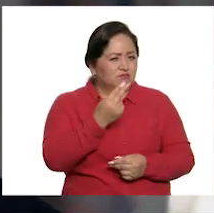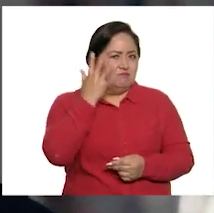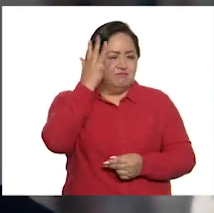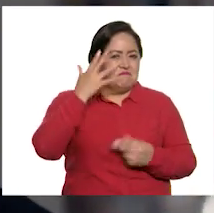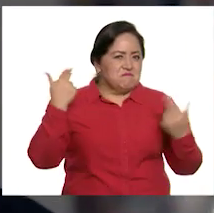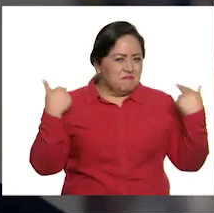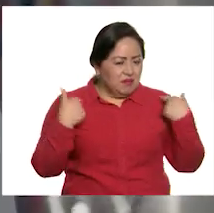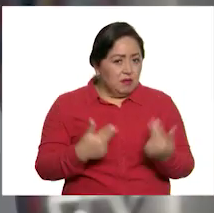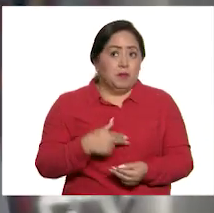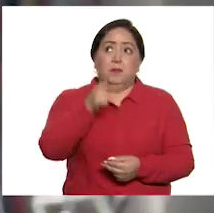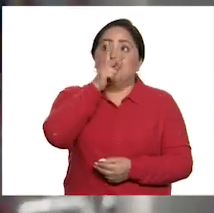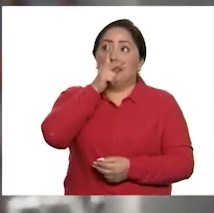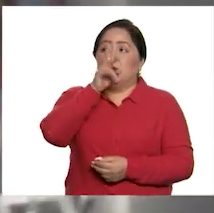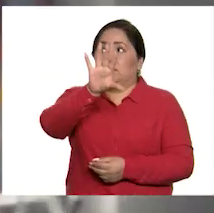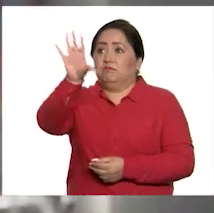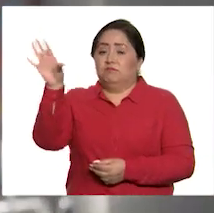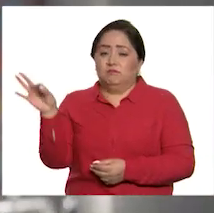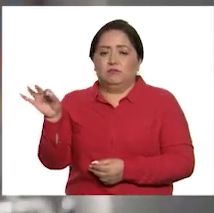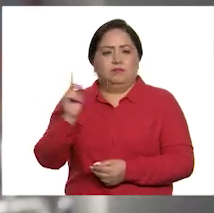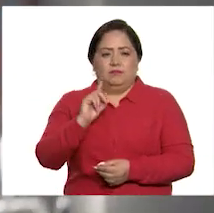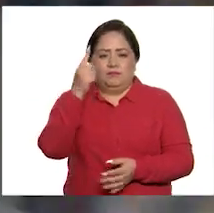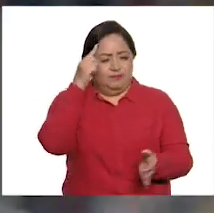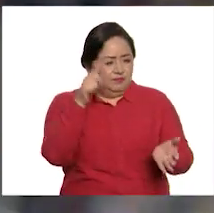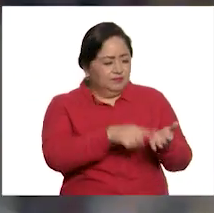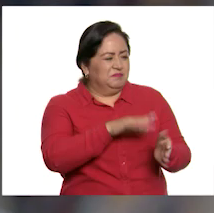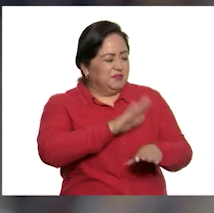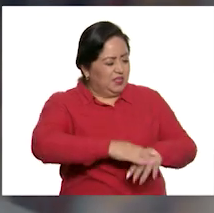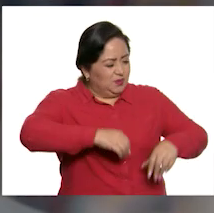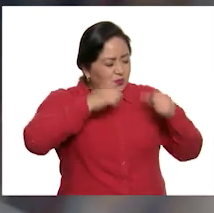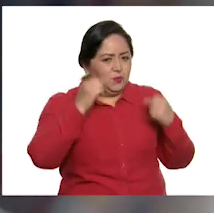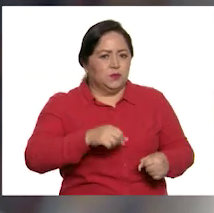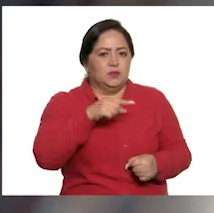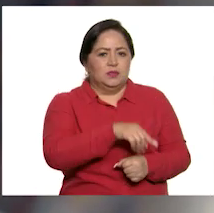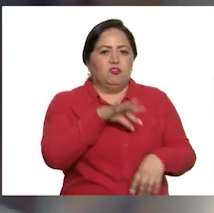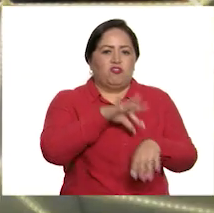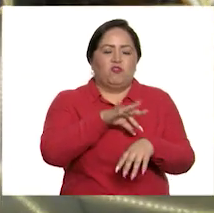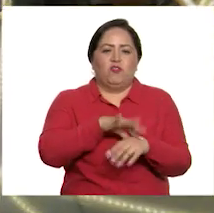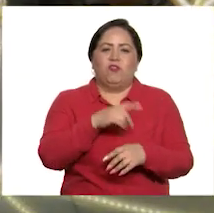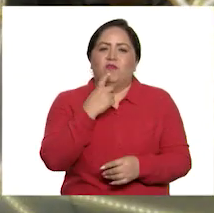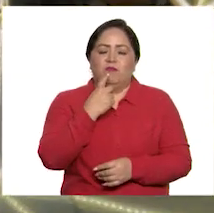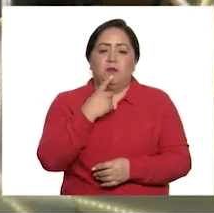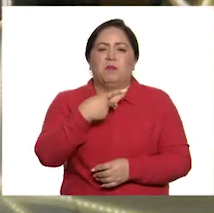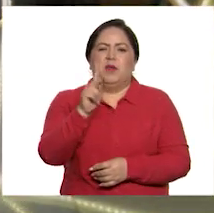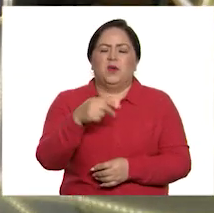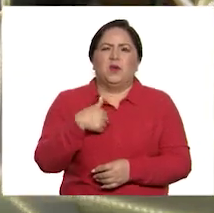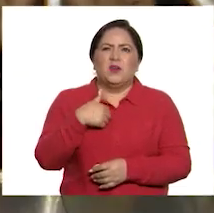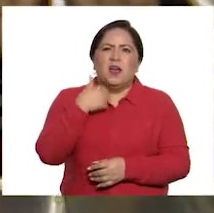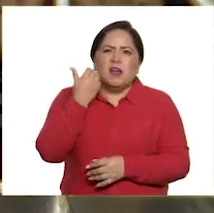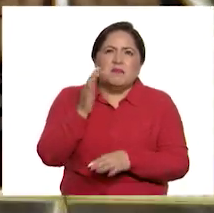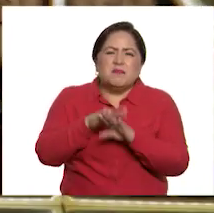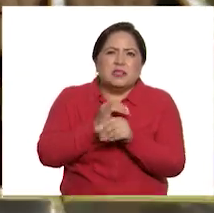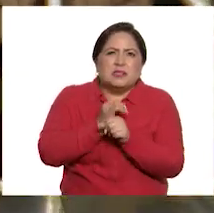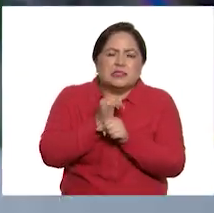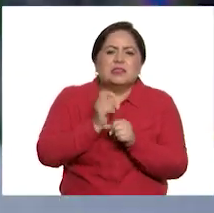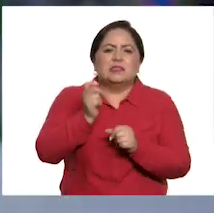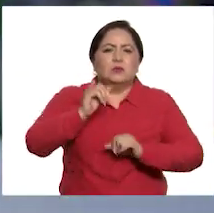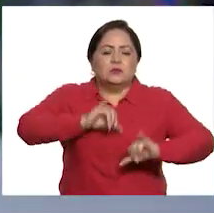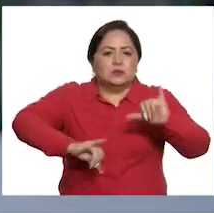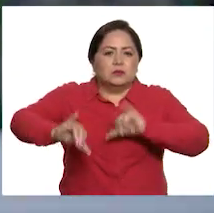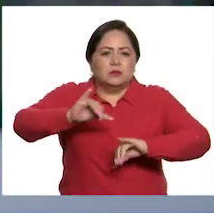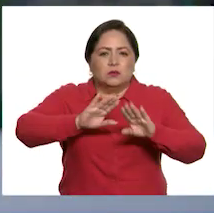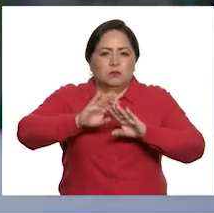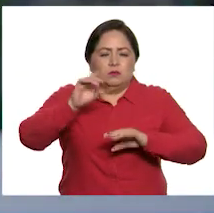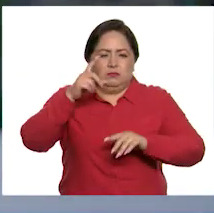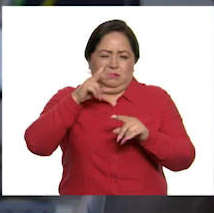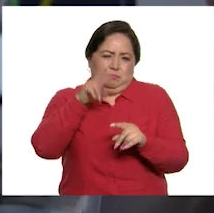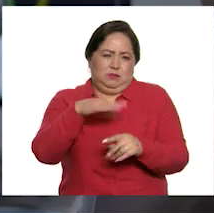maestra. Y mi papá le contestaba, creo que es más seguro que seas dentista. Mi curiosidad me llevó a estudiar física, pero fueron